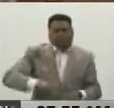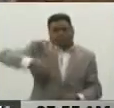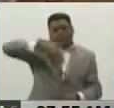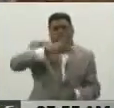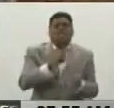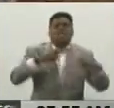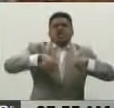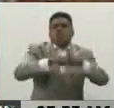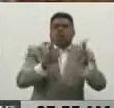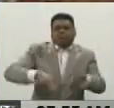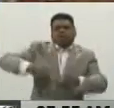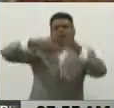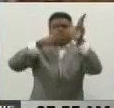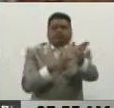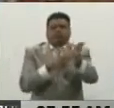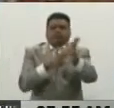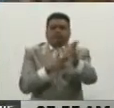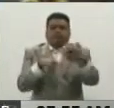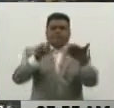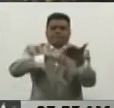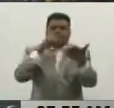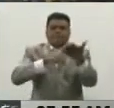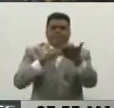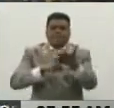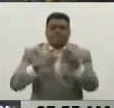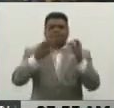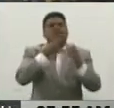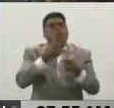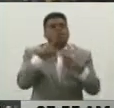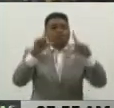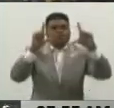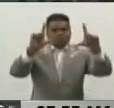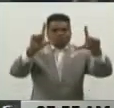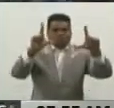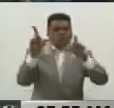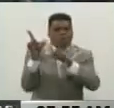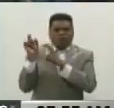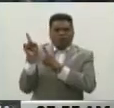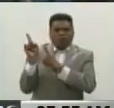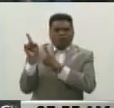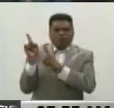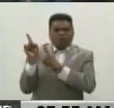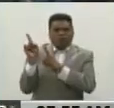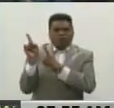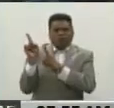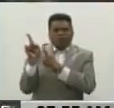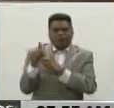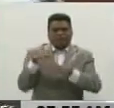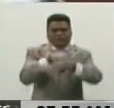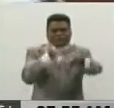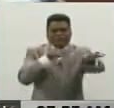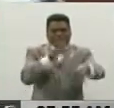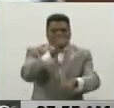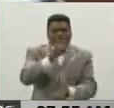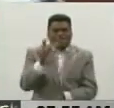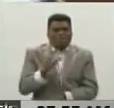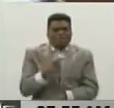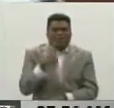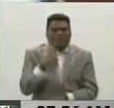defender nuestra patria. Y vean allí, qué bonito, esa gente comprometida, el batallón que hacía referencia a